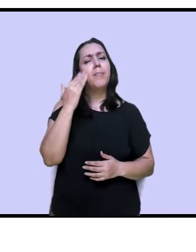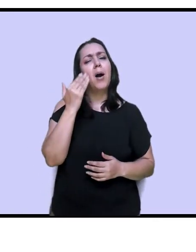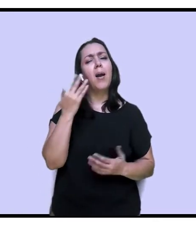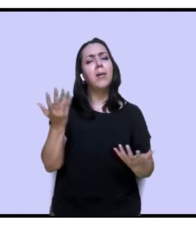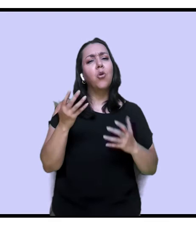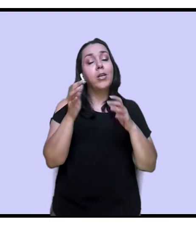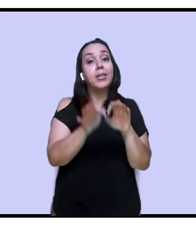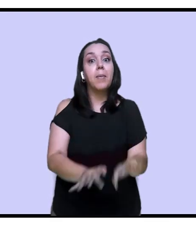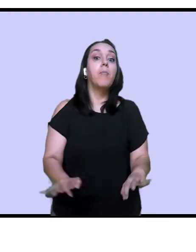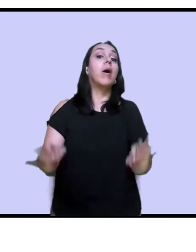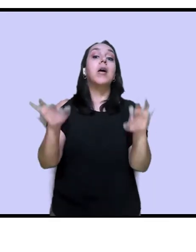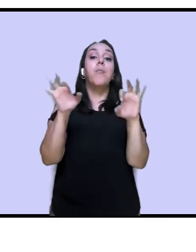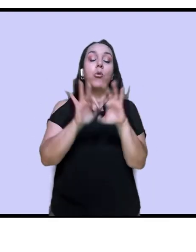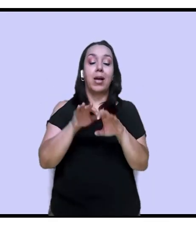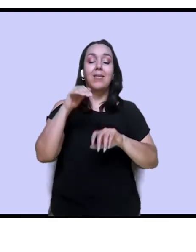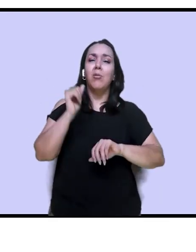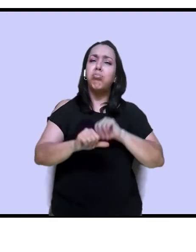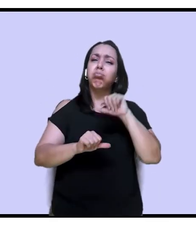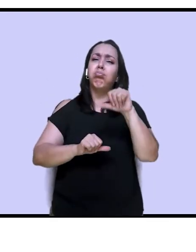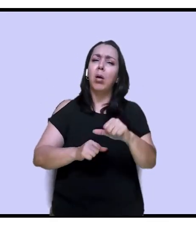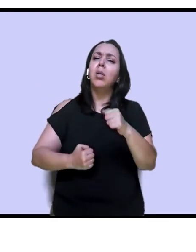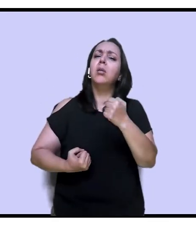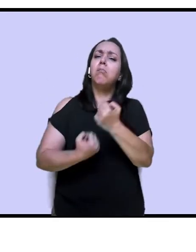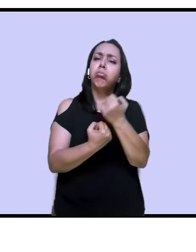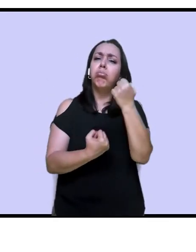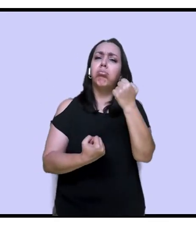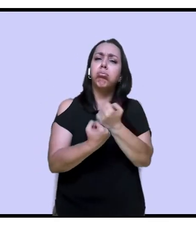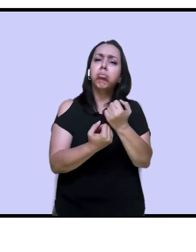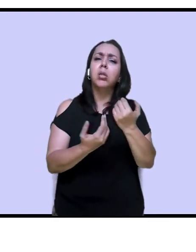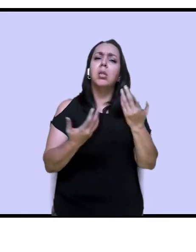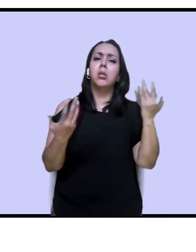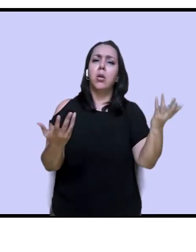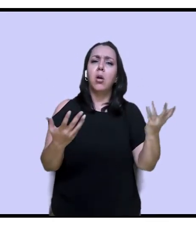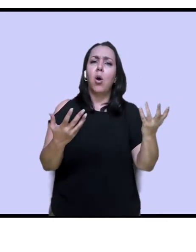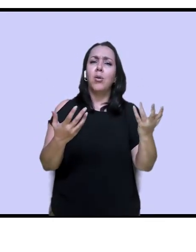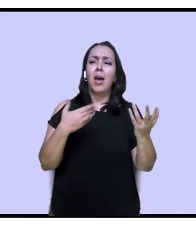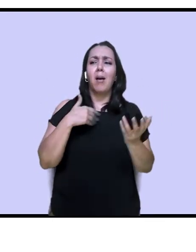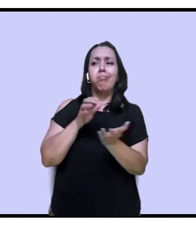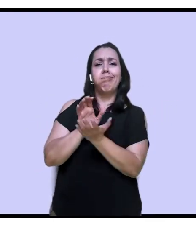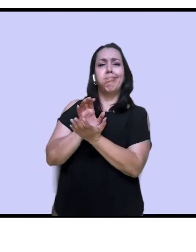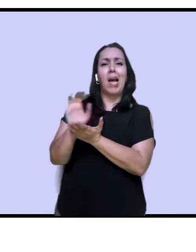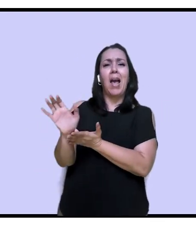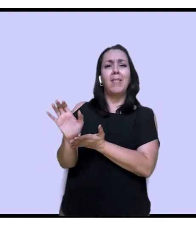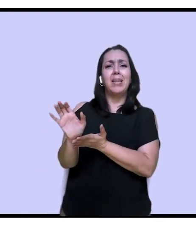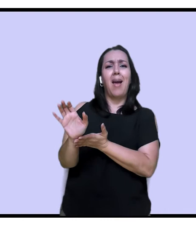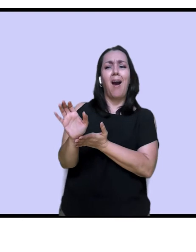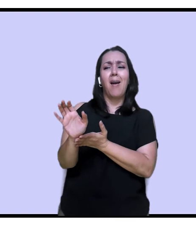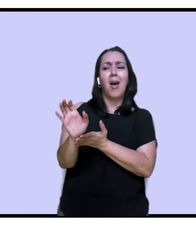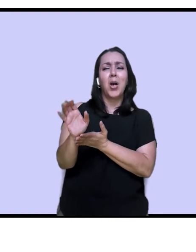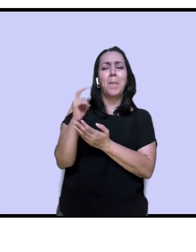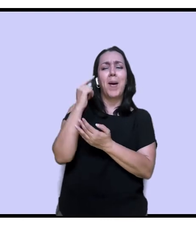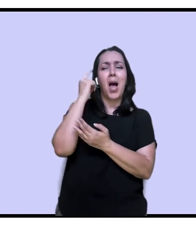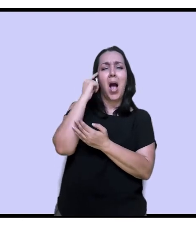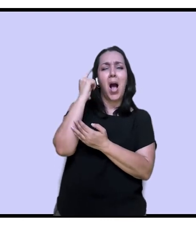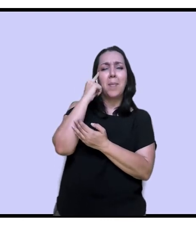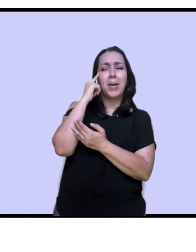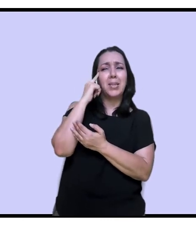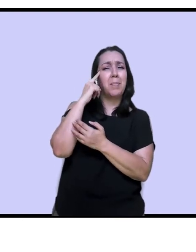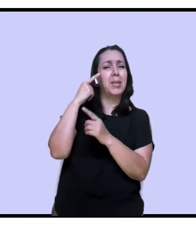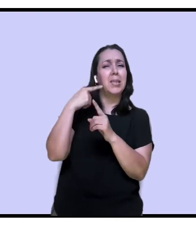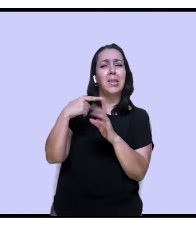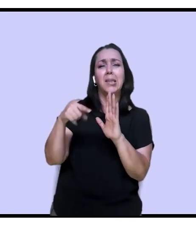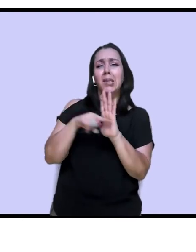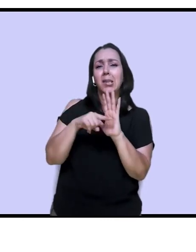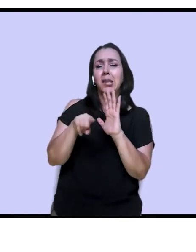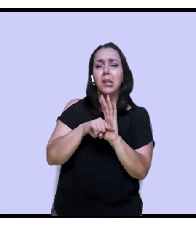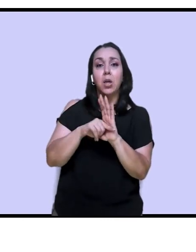es importantísima la lucha contra los prejuicios que hay y ir